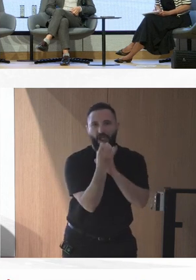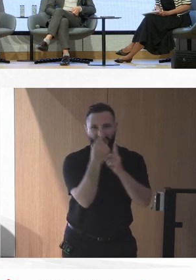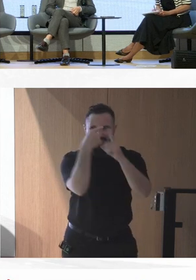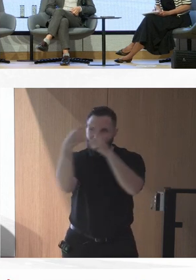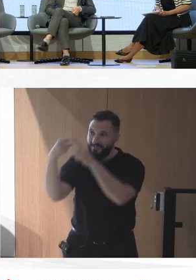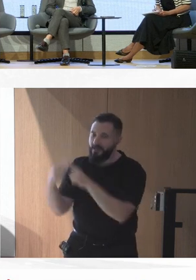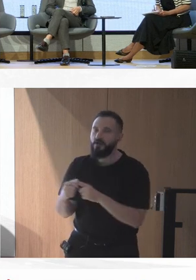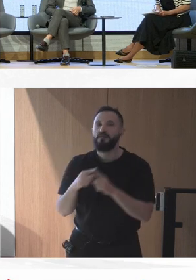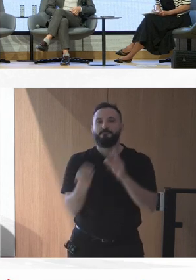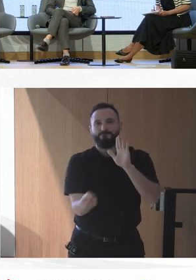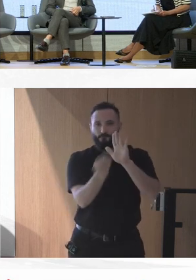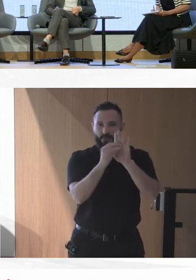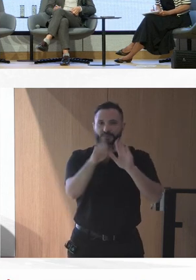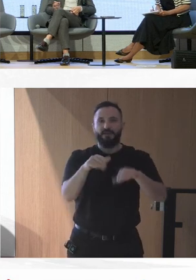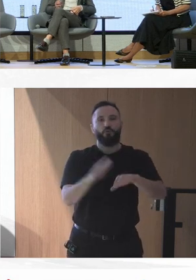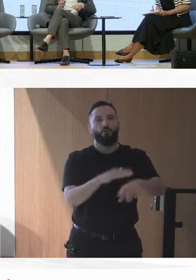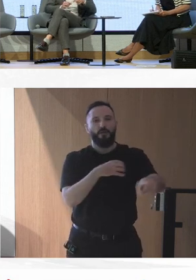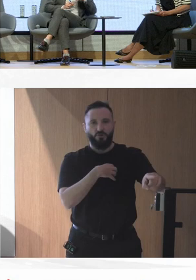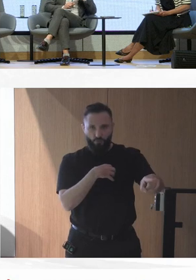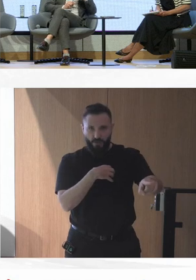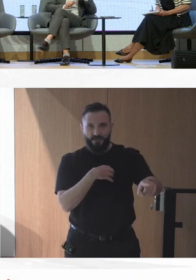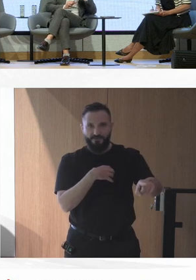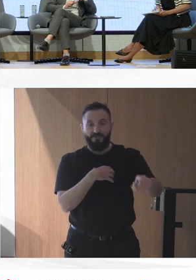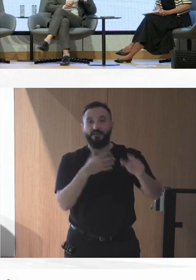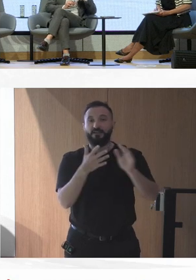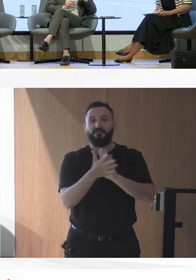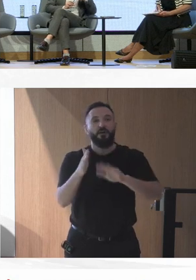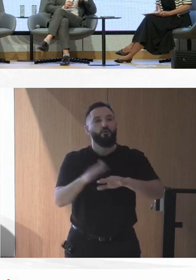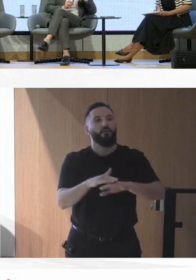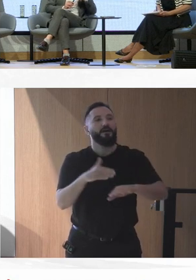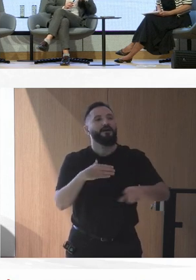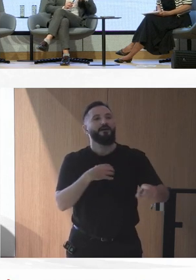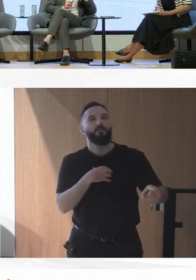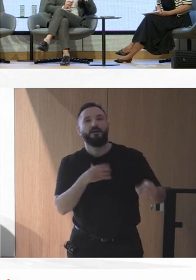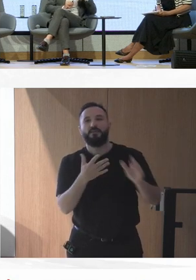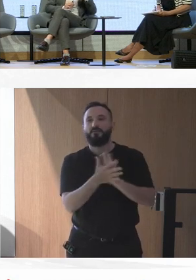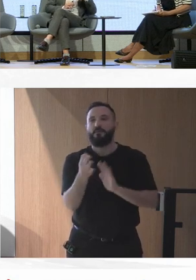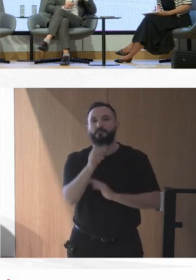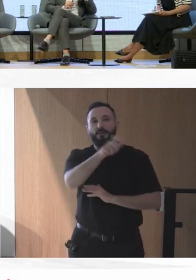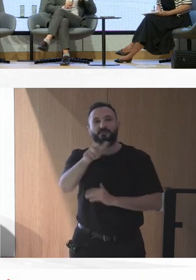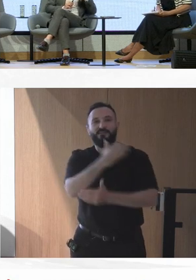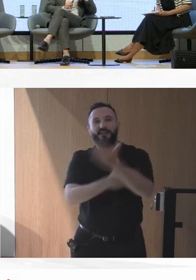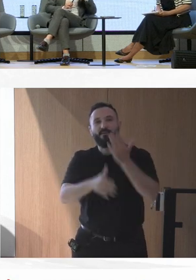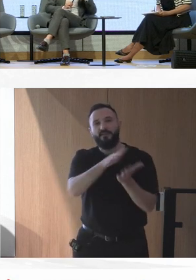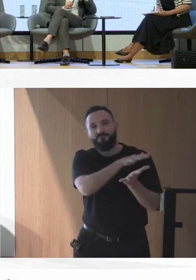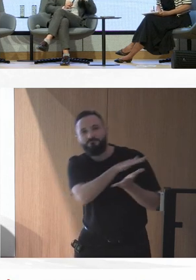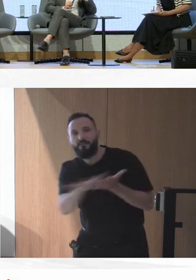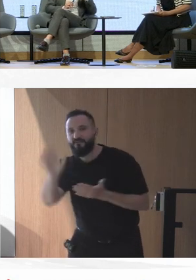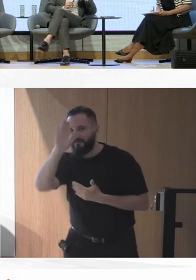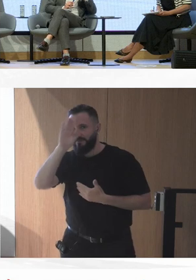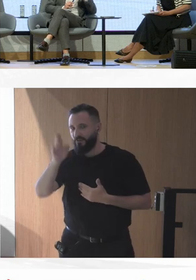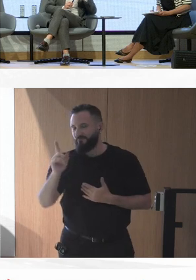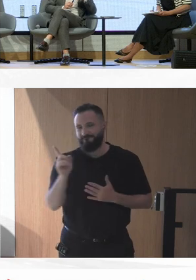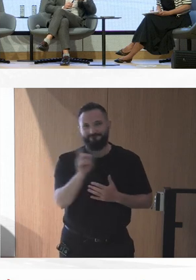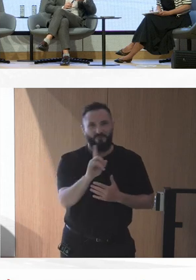Entonces, yo creo que a eso me refiero con que la inimputabilidad no impacte desproporcionadamente a las personas con discapacidad, ¿no? Y no